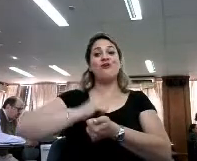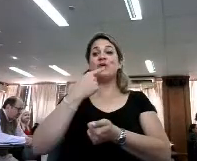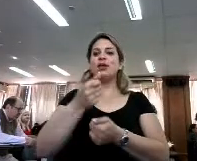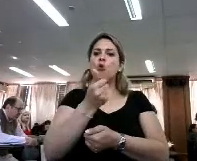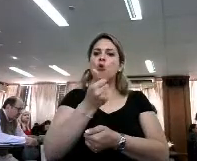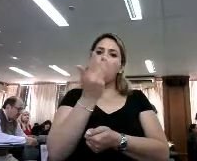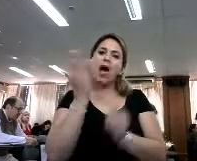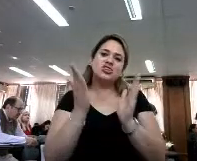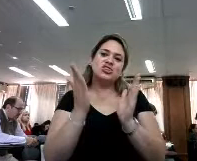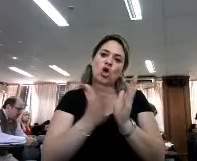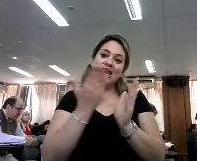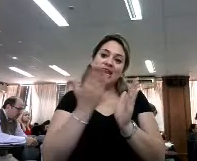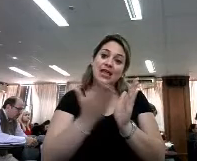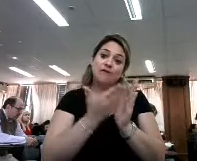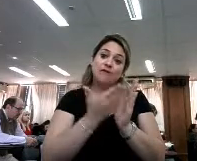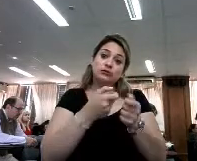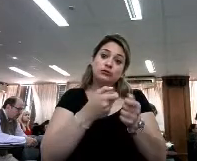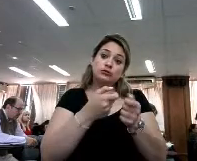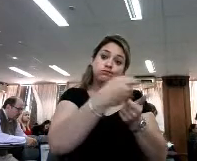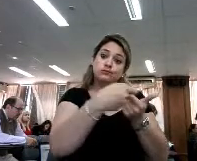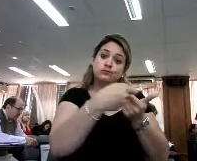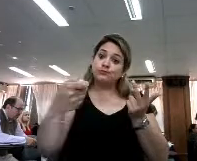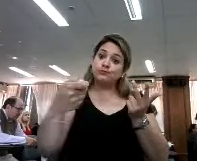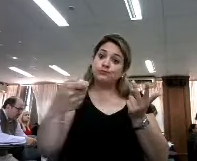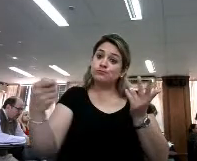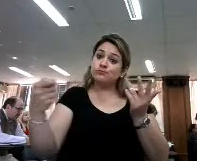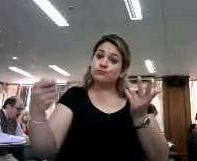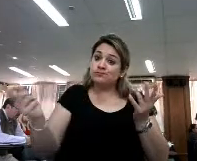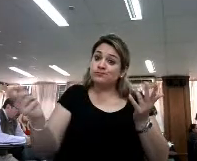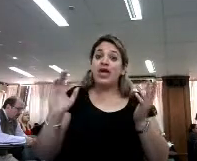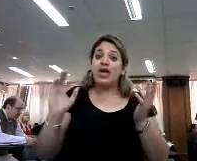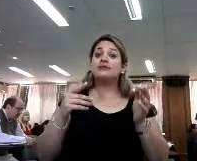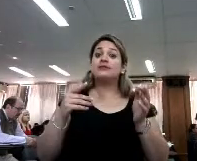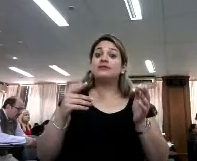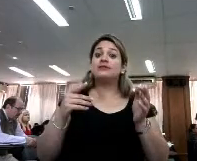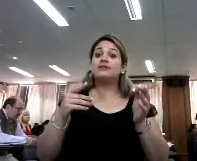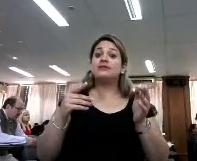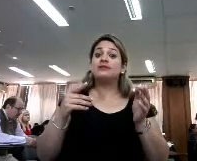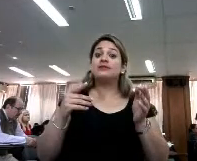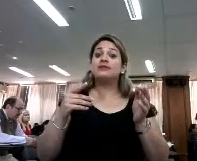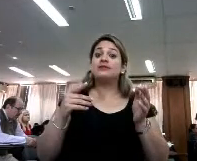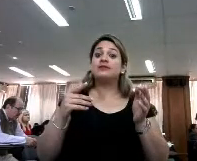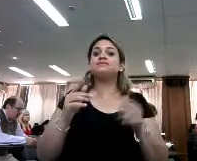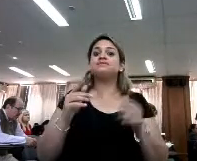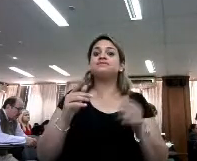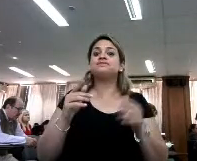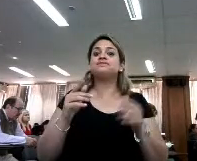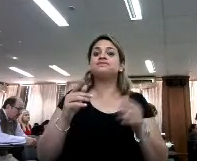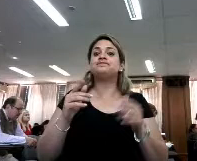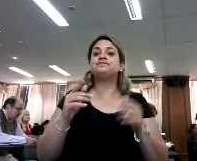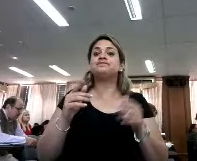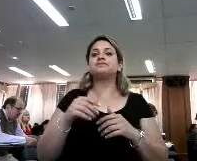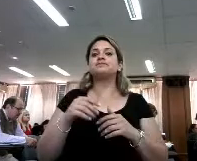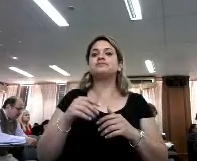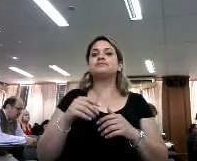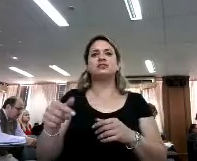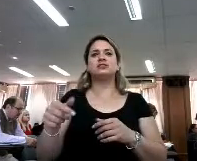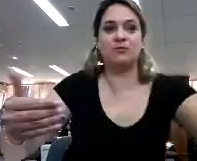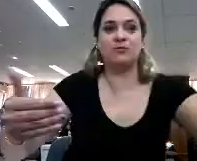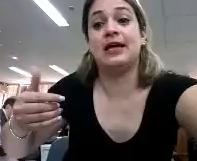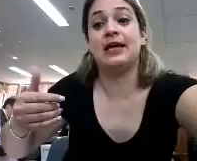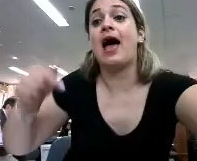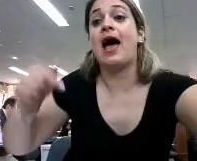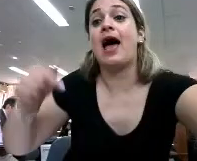de ejemplares que podían distribuir o que podían existir en el mercado. Pero si avanzamos muchos años y llegamos a la era digital,